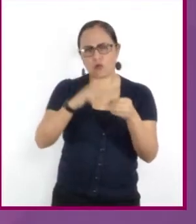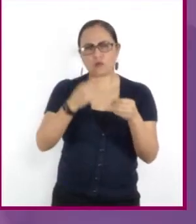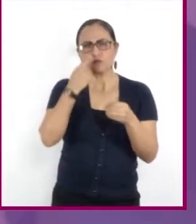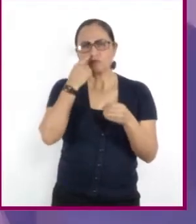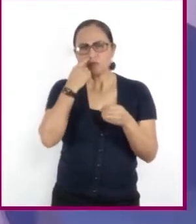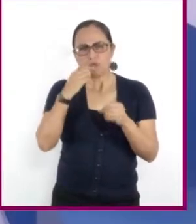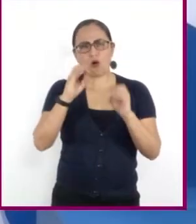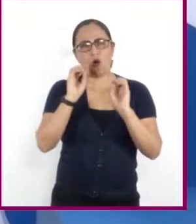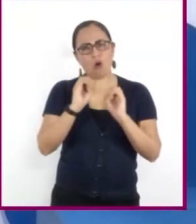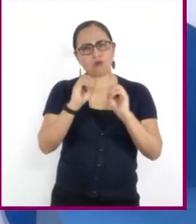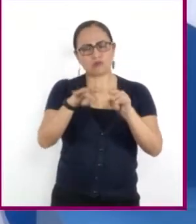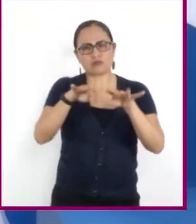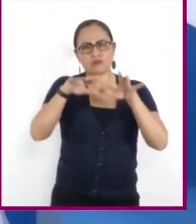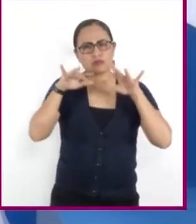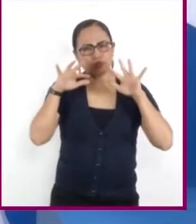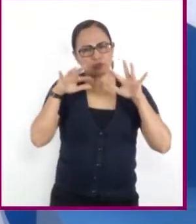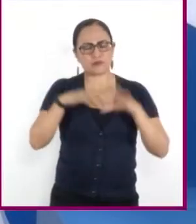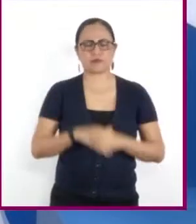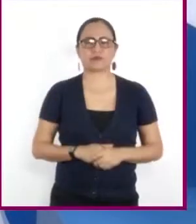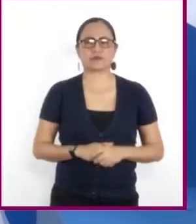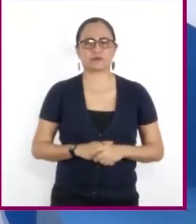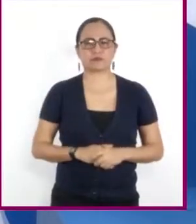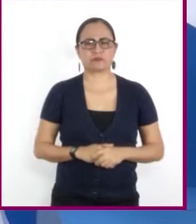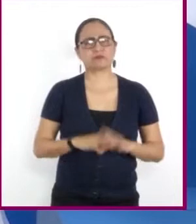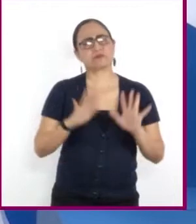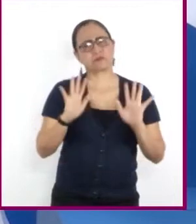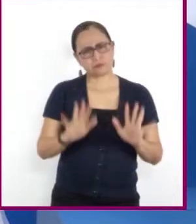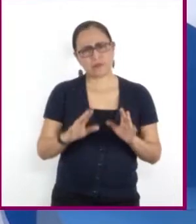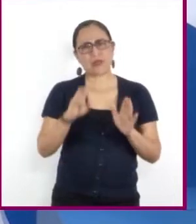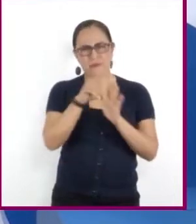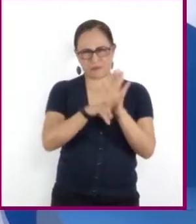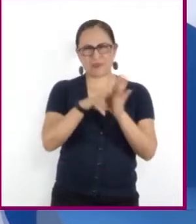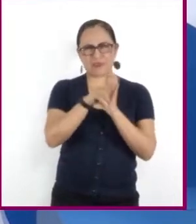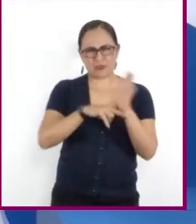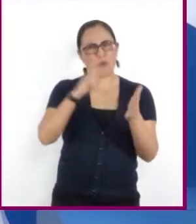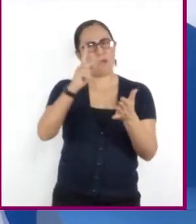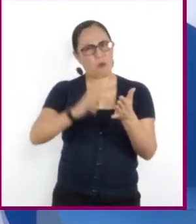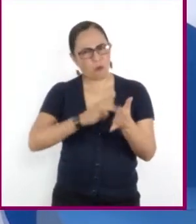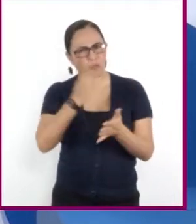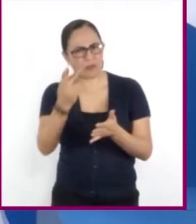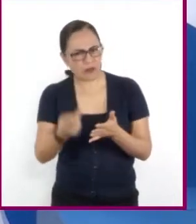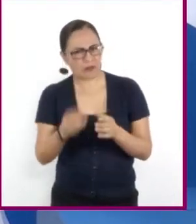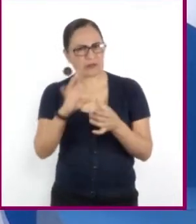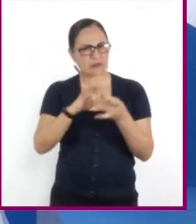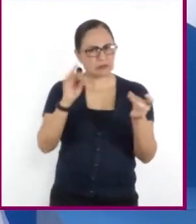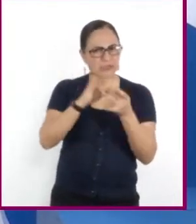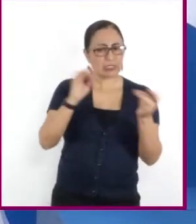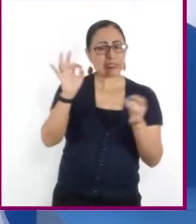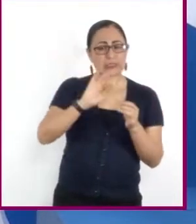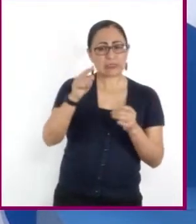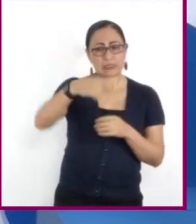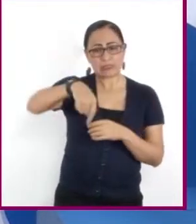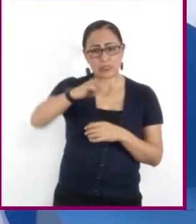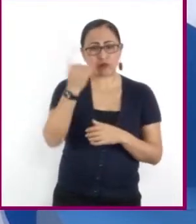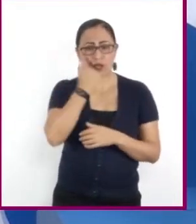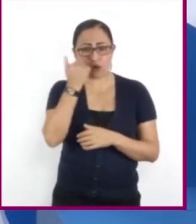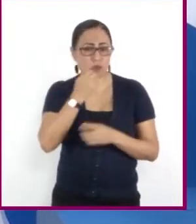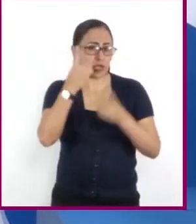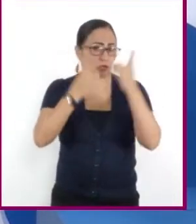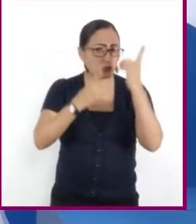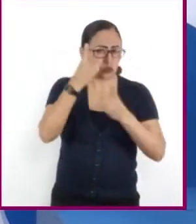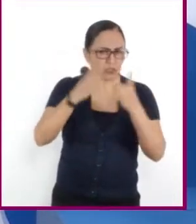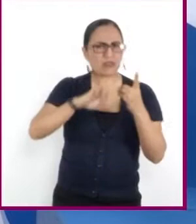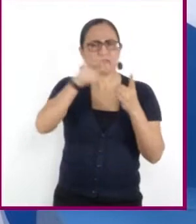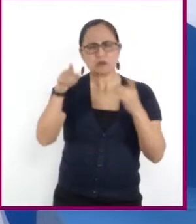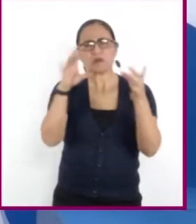o brillo. Maestra, ¿qué le parece si repasamos lo visto en el video para disipar dudas de nuestras estimadas y estimados estudiantes